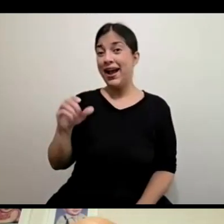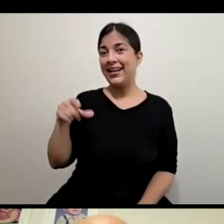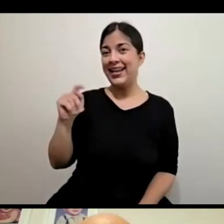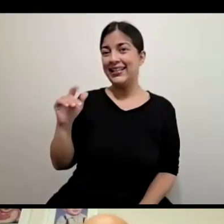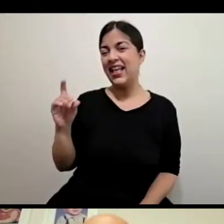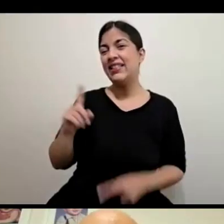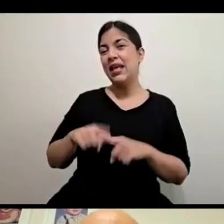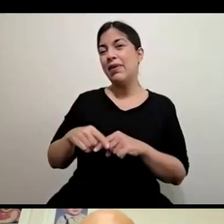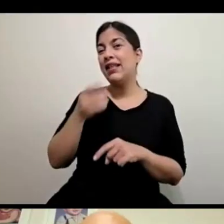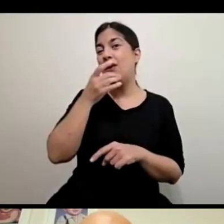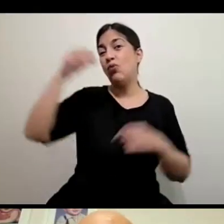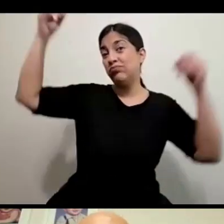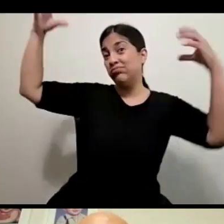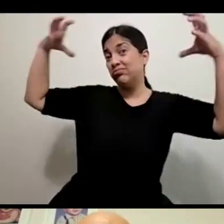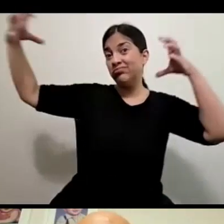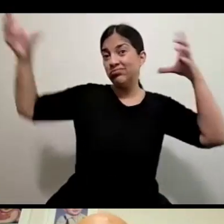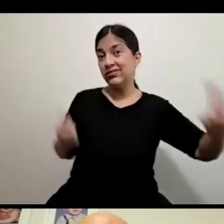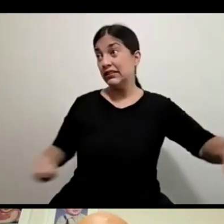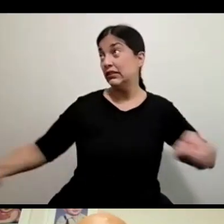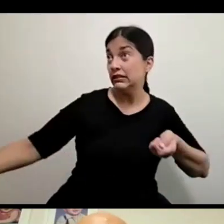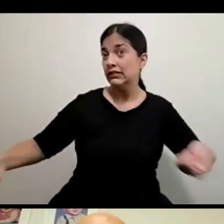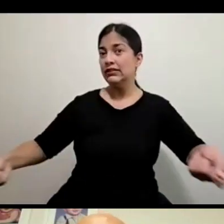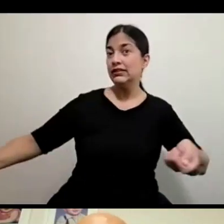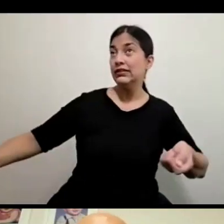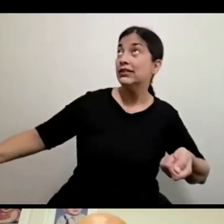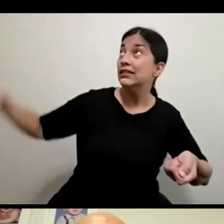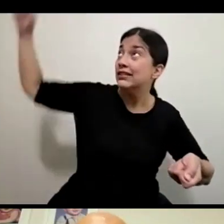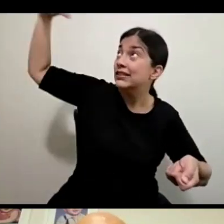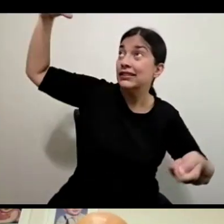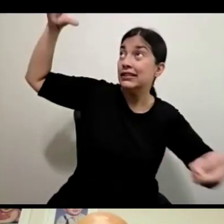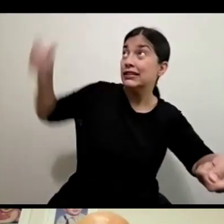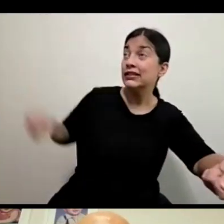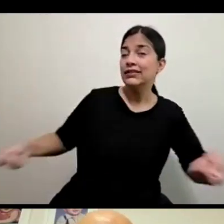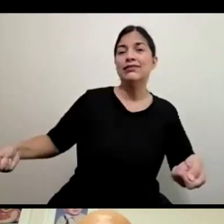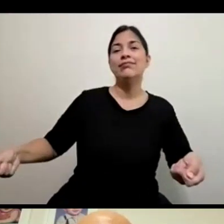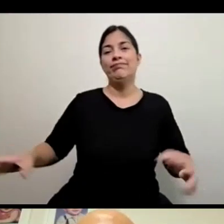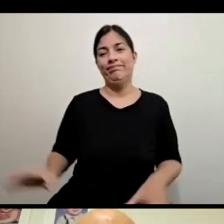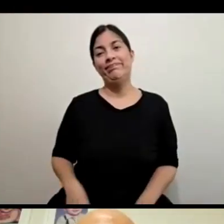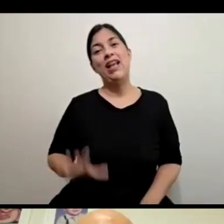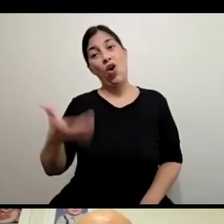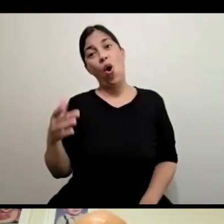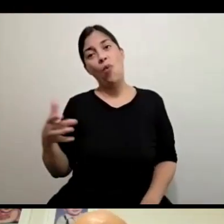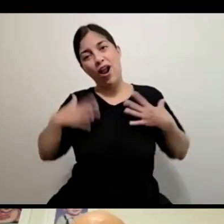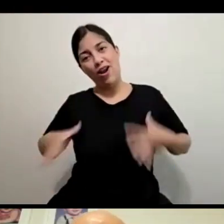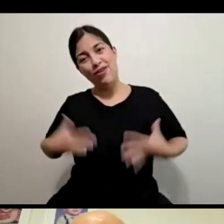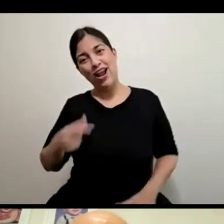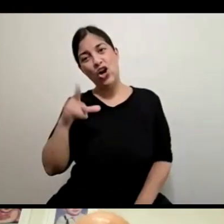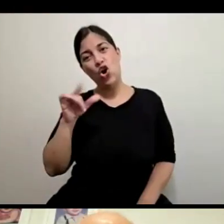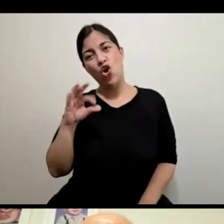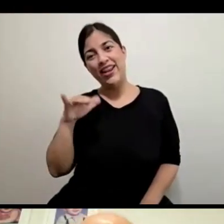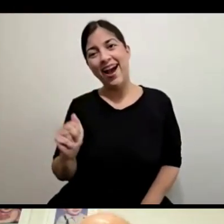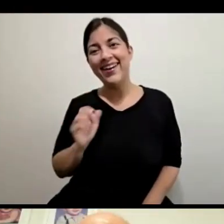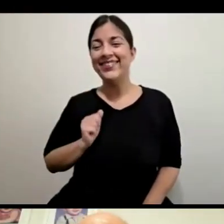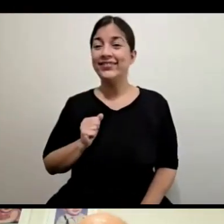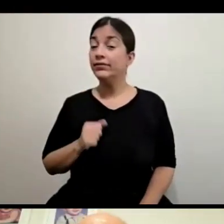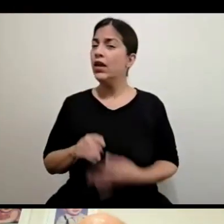Así que pasa pasaría como el vestuario de Gloria. te da un estado anímico, el boceto te